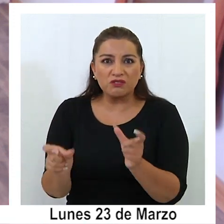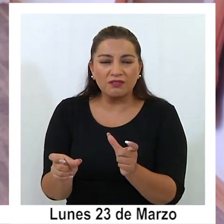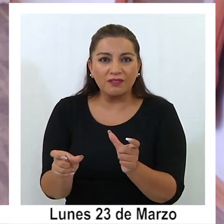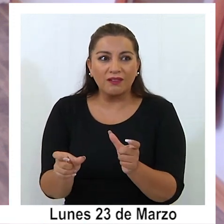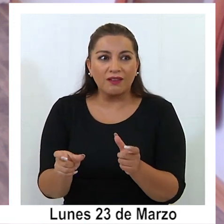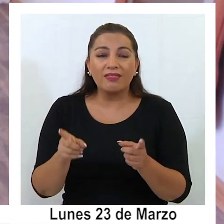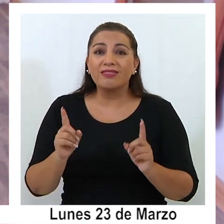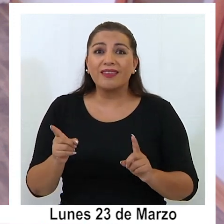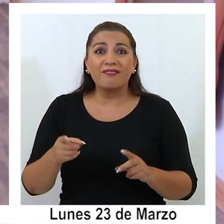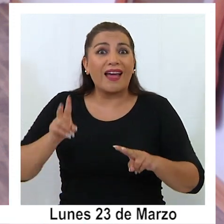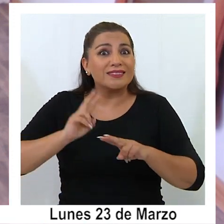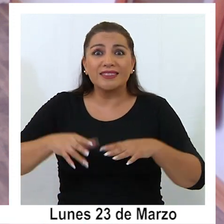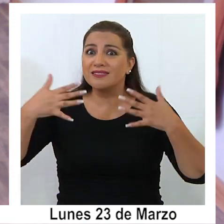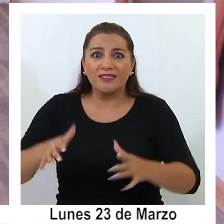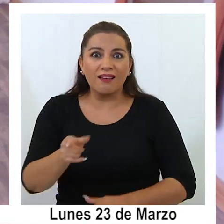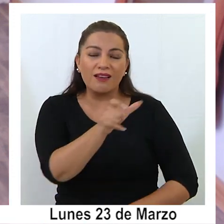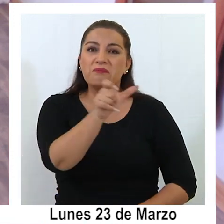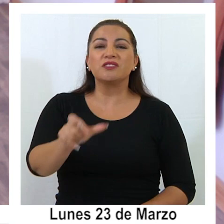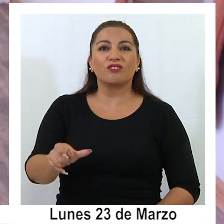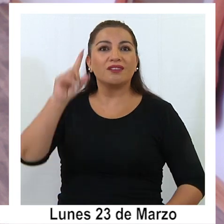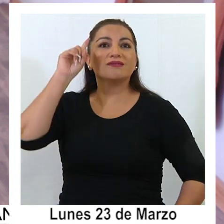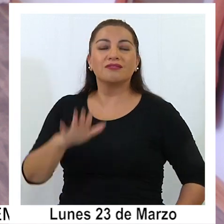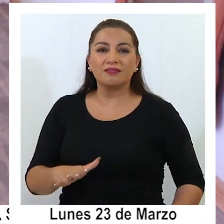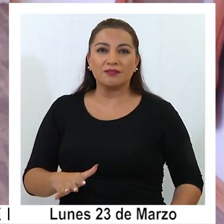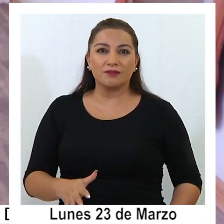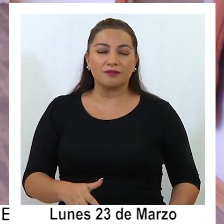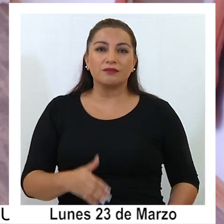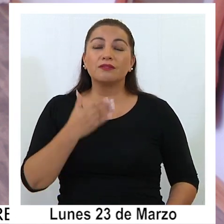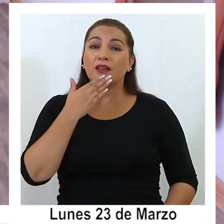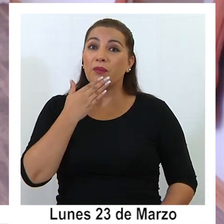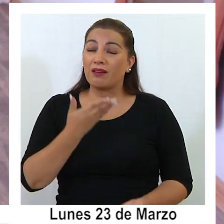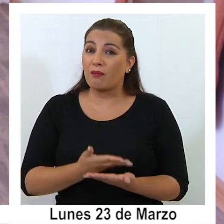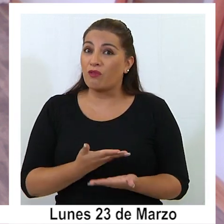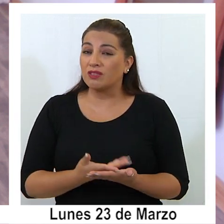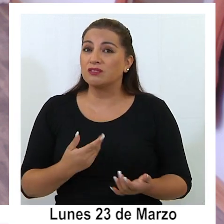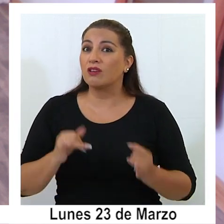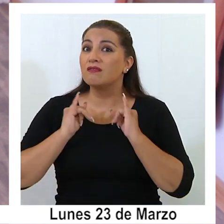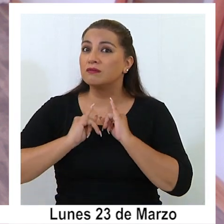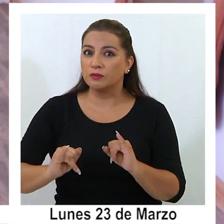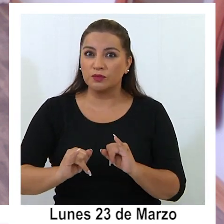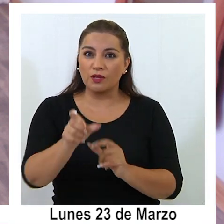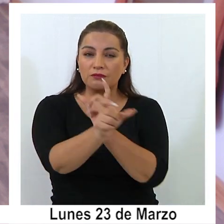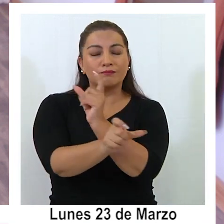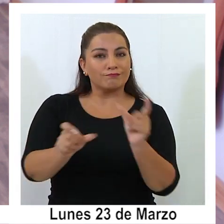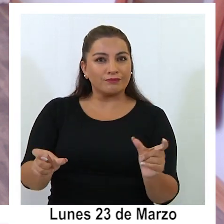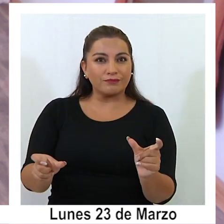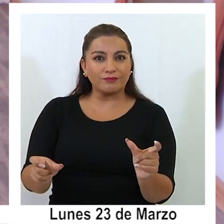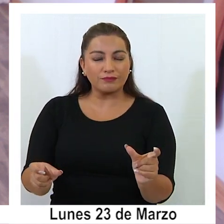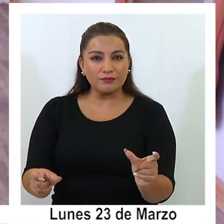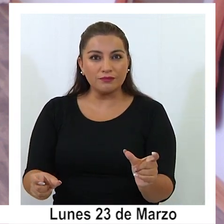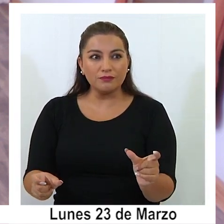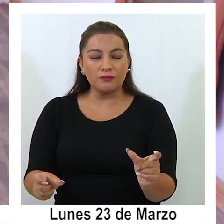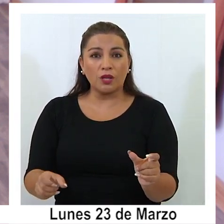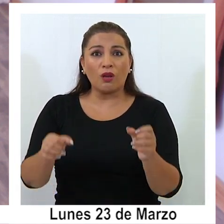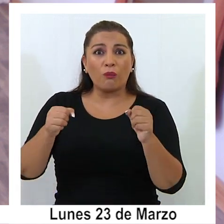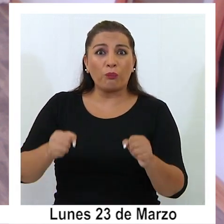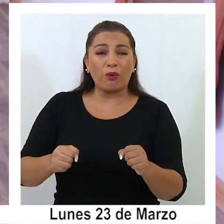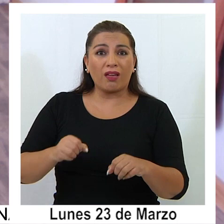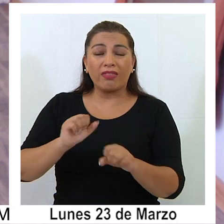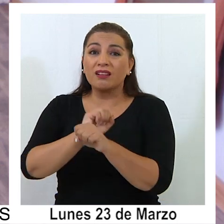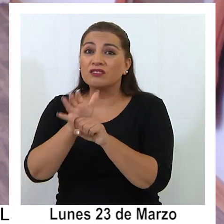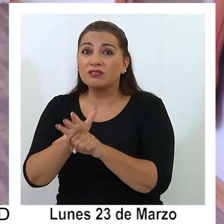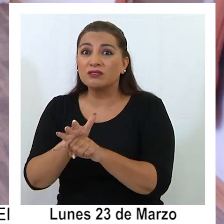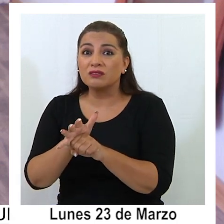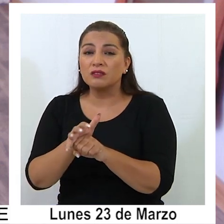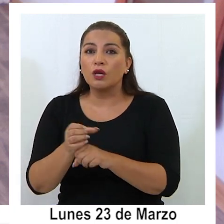que se debiera haber avisado, pero ya, para que la gente lo sepa. También aprovecho de informar que la gente que crea que pueda tener coronavirus